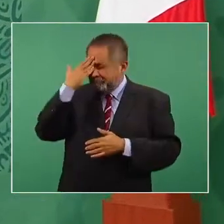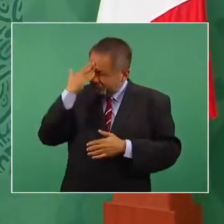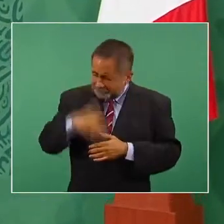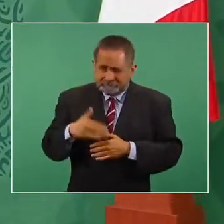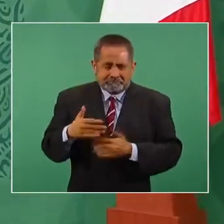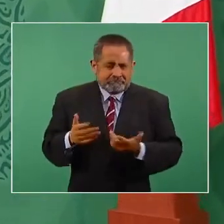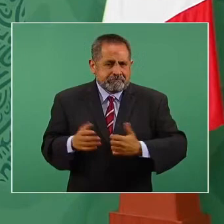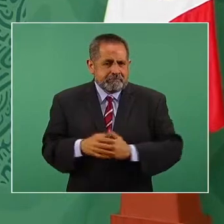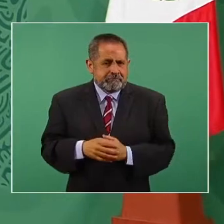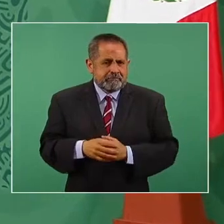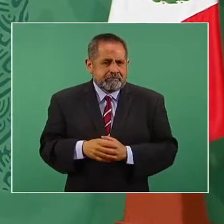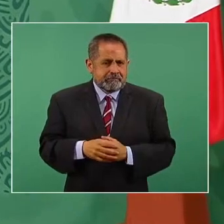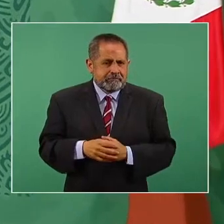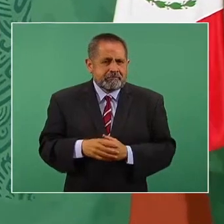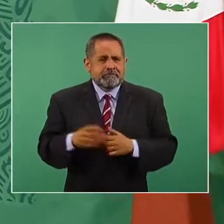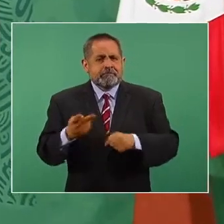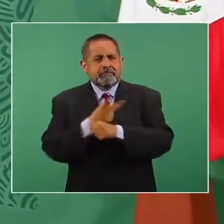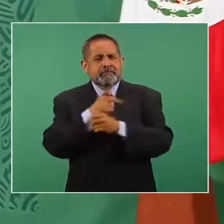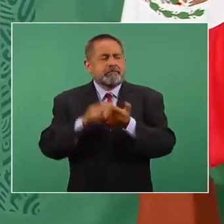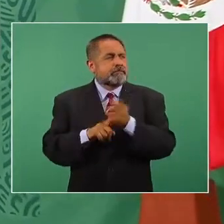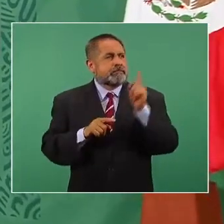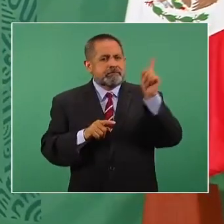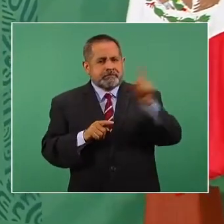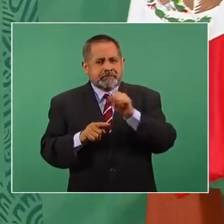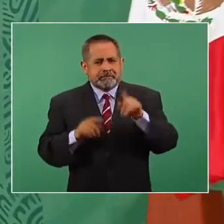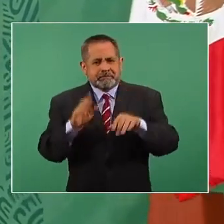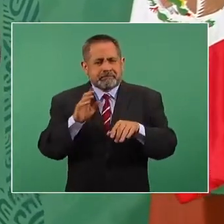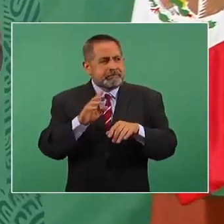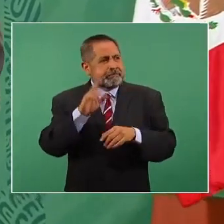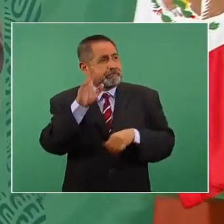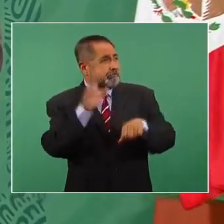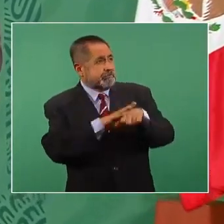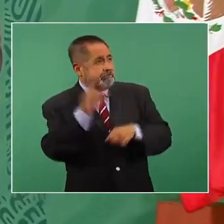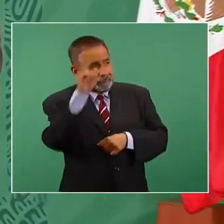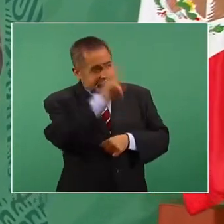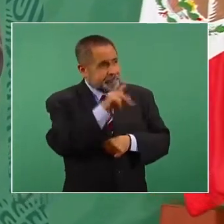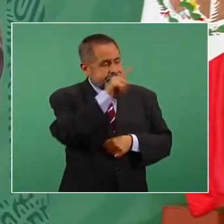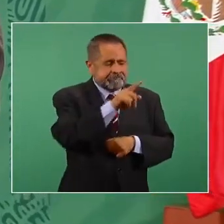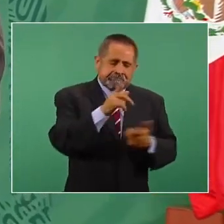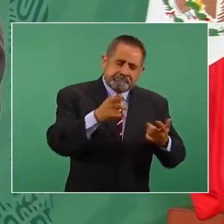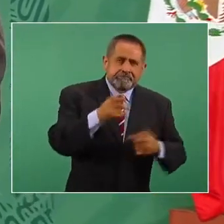lo que pasa, lo más desagradable